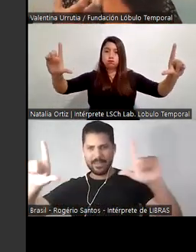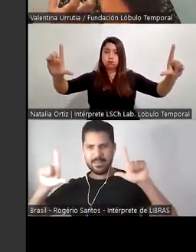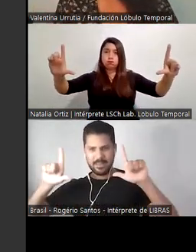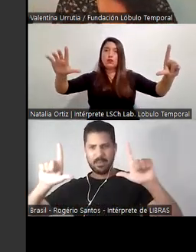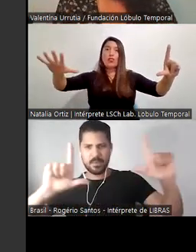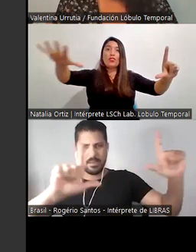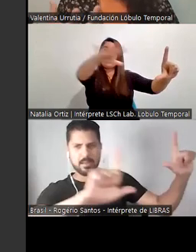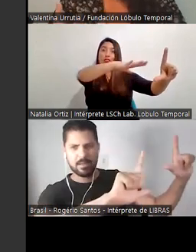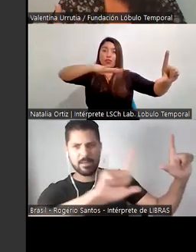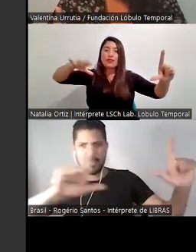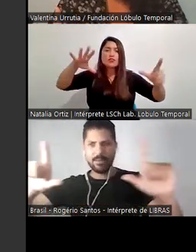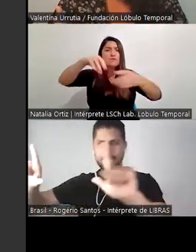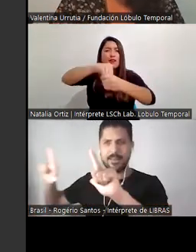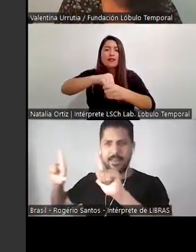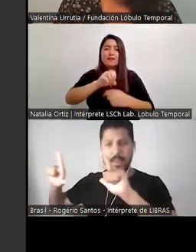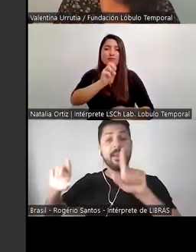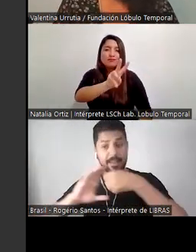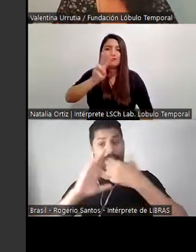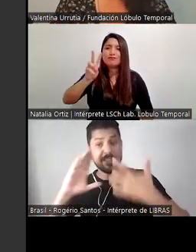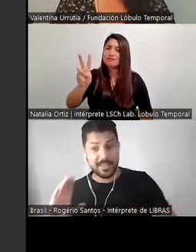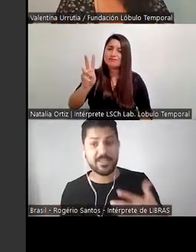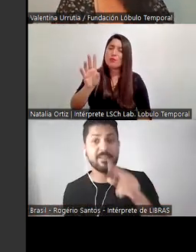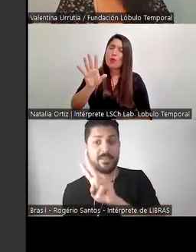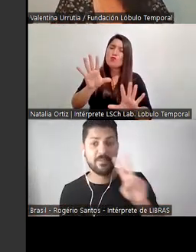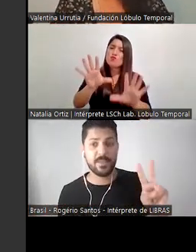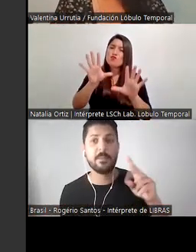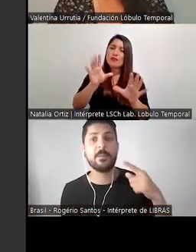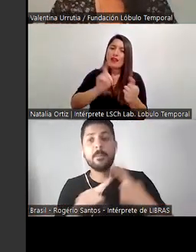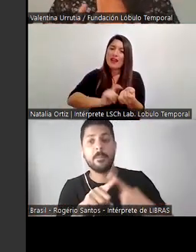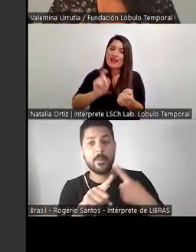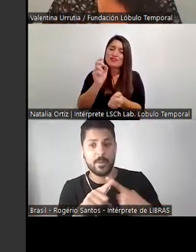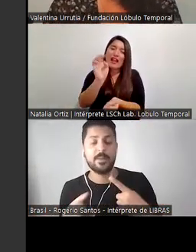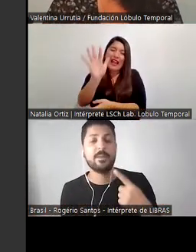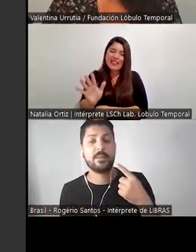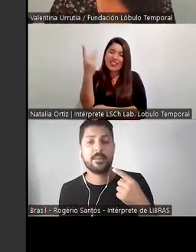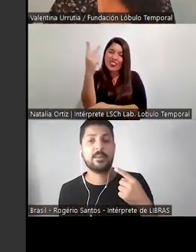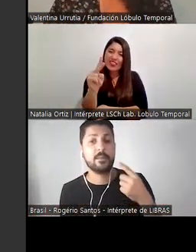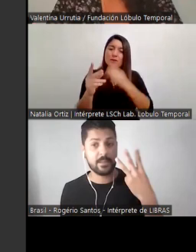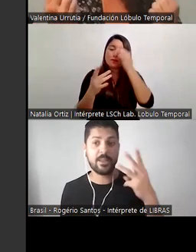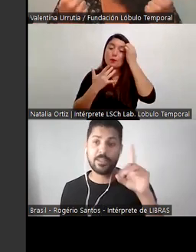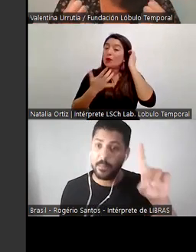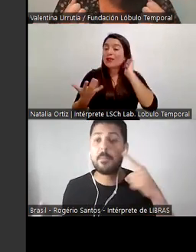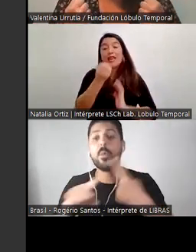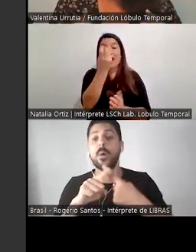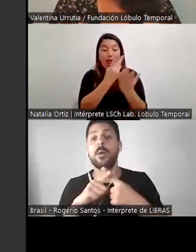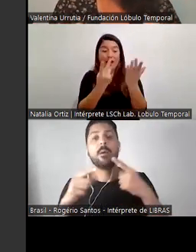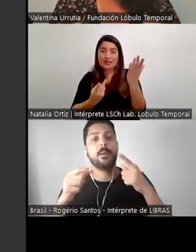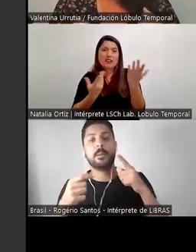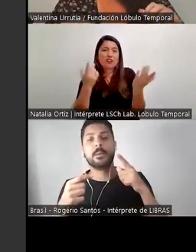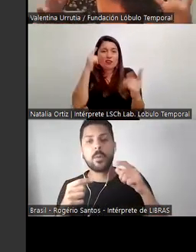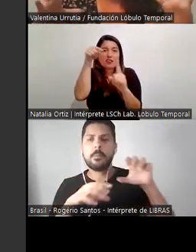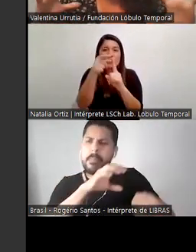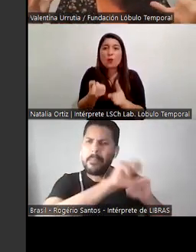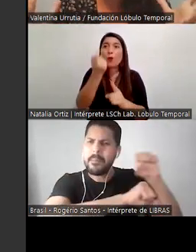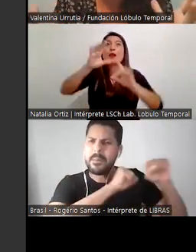del vernáculo visual, porque finalmente lo que busca esta expresión artística es capturar el mundo